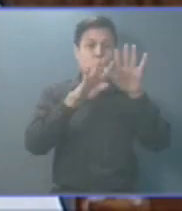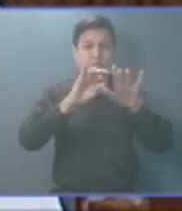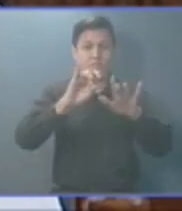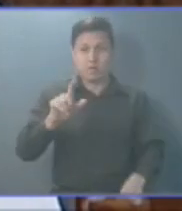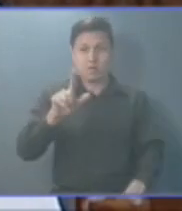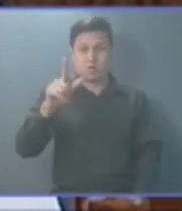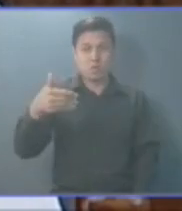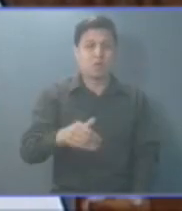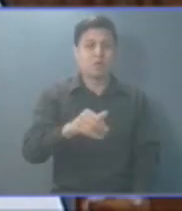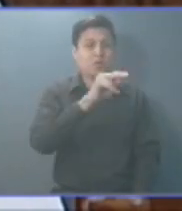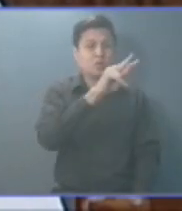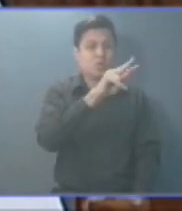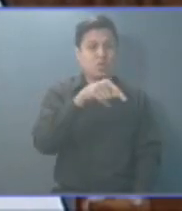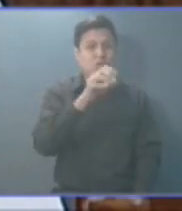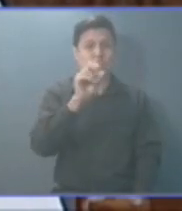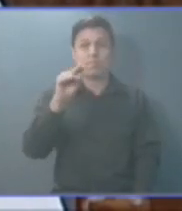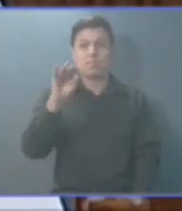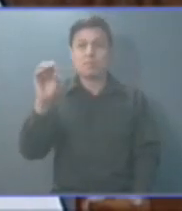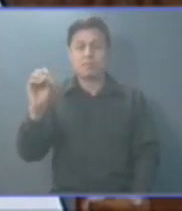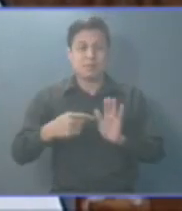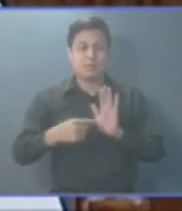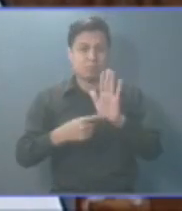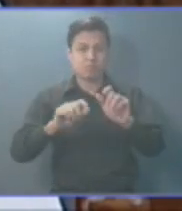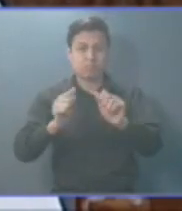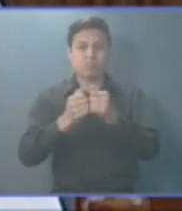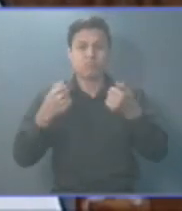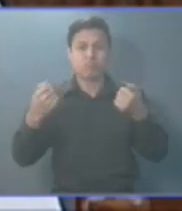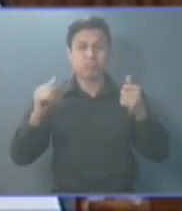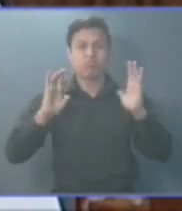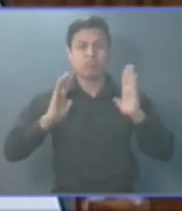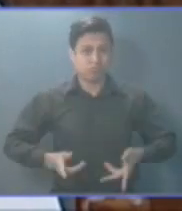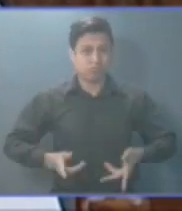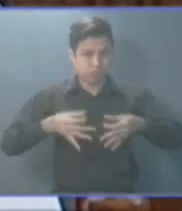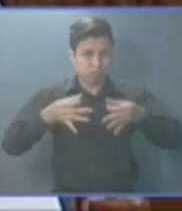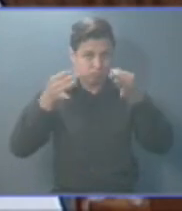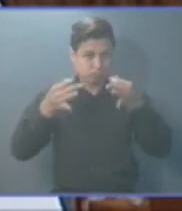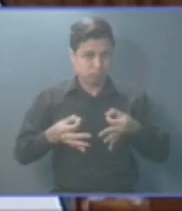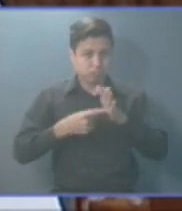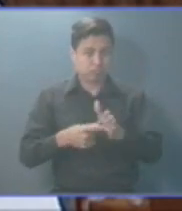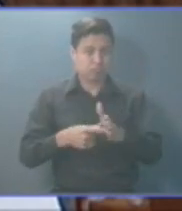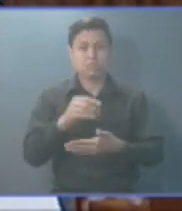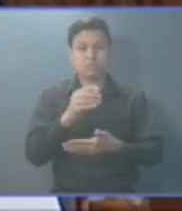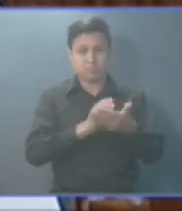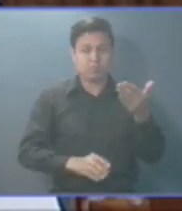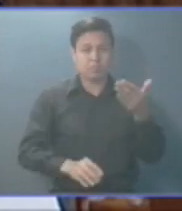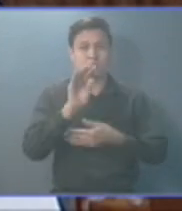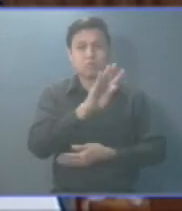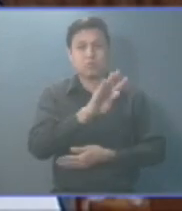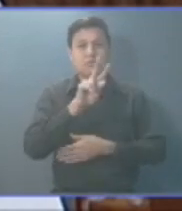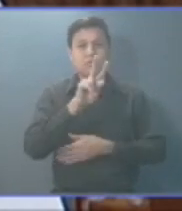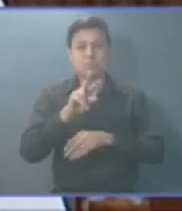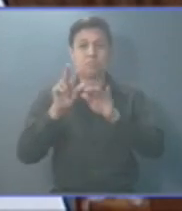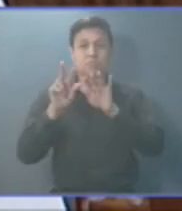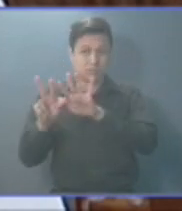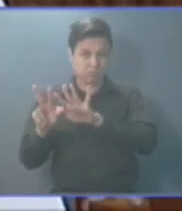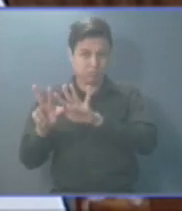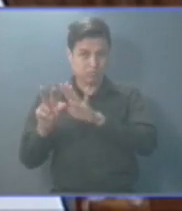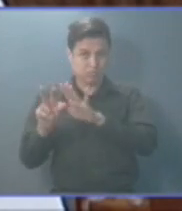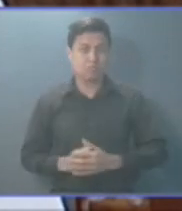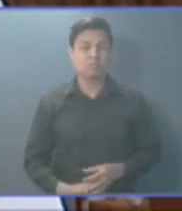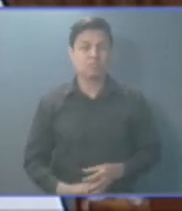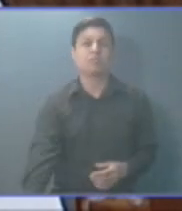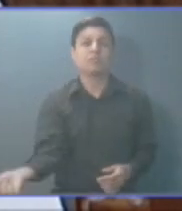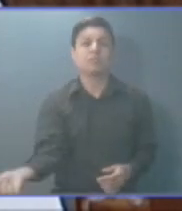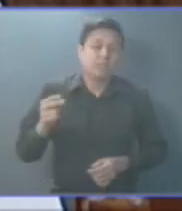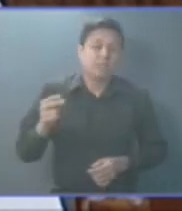de 2020, publicado en el Diario Oficial número 140, tomo 428, del 10 de julio